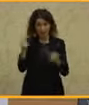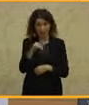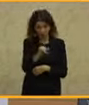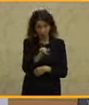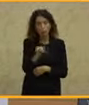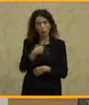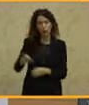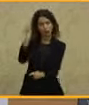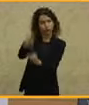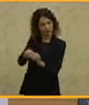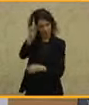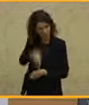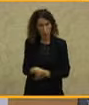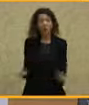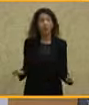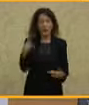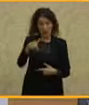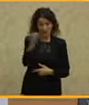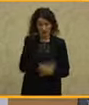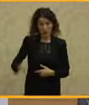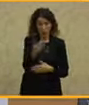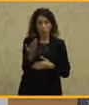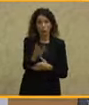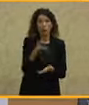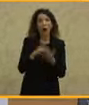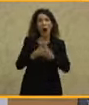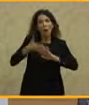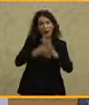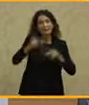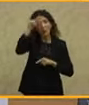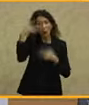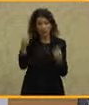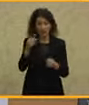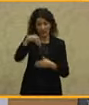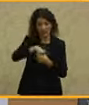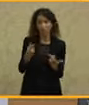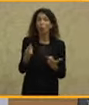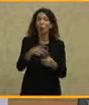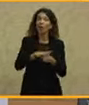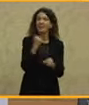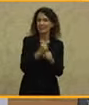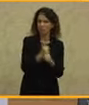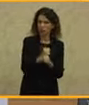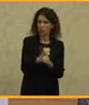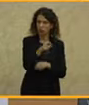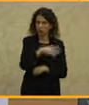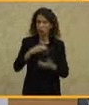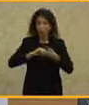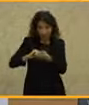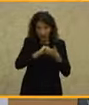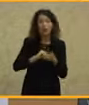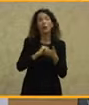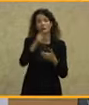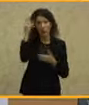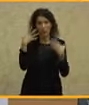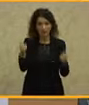cual formamos parte. Este año propusieron hablar de salud mental en el lugar de trabajo. En la Confederación Salud